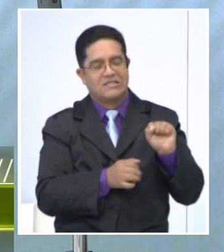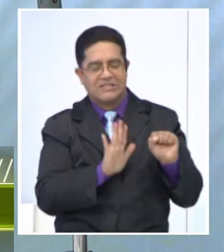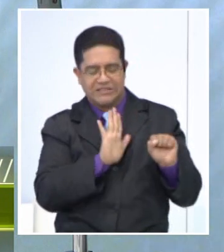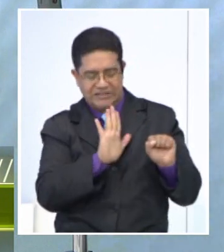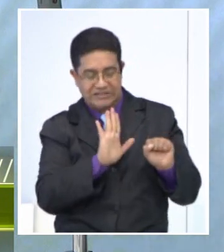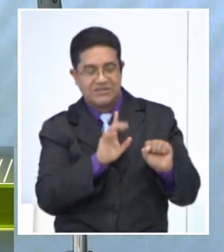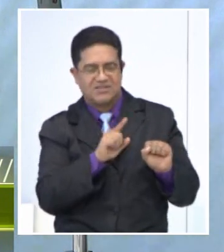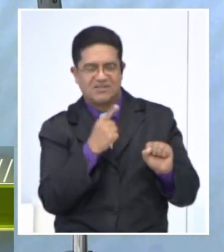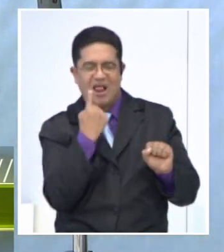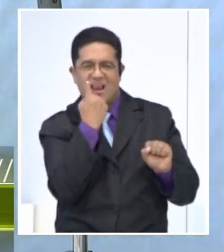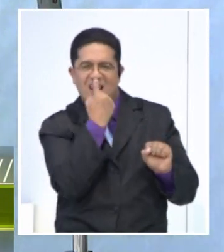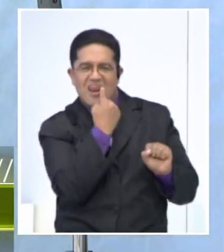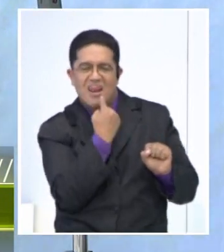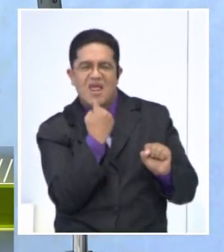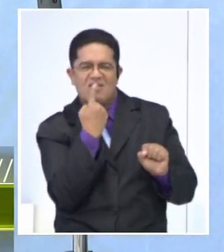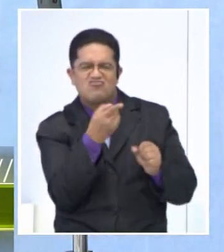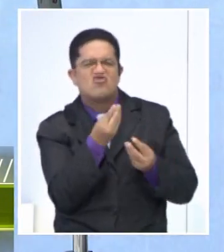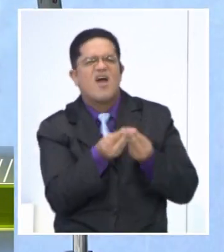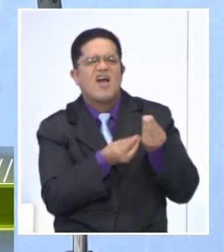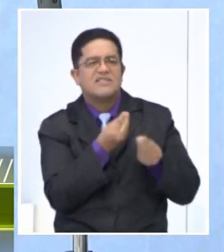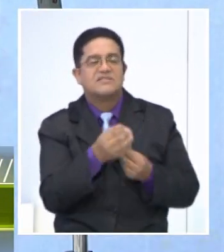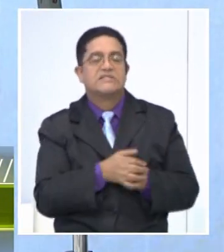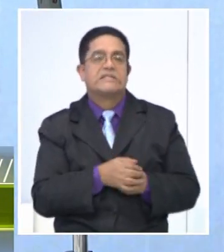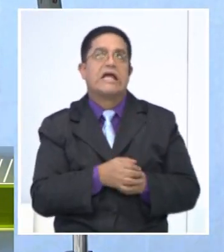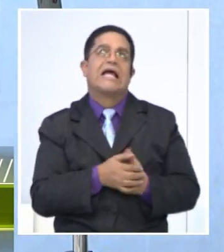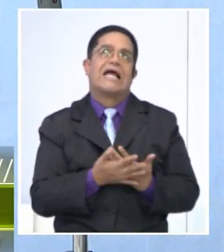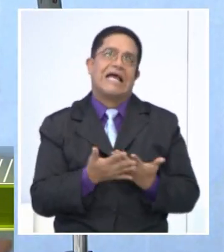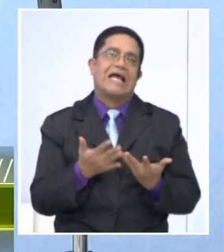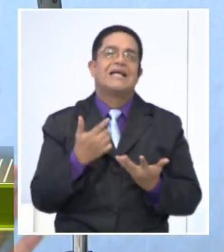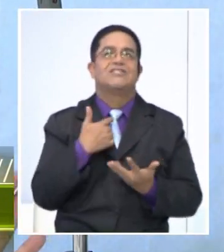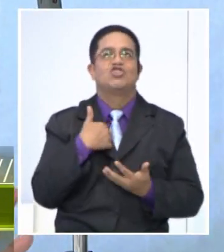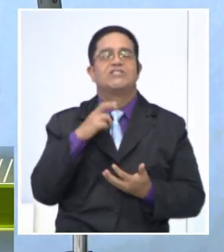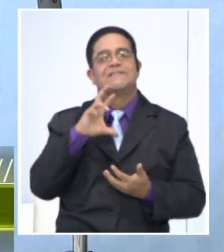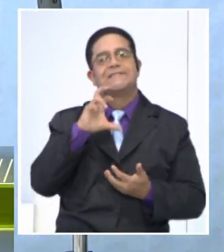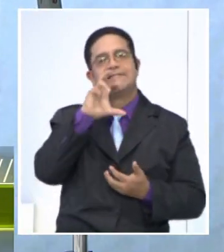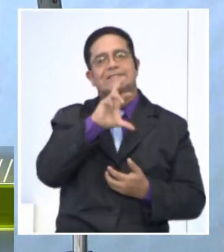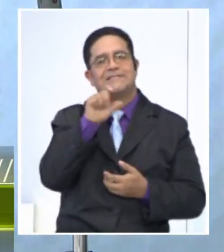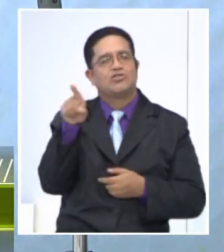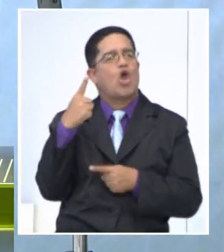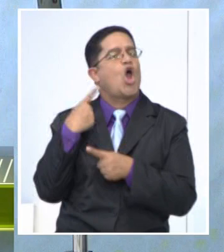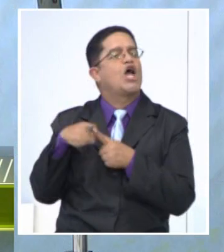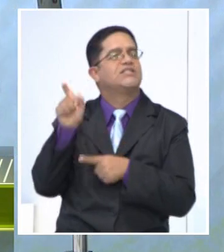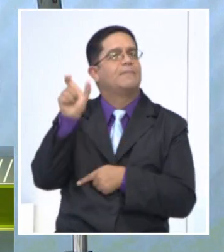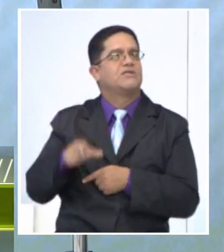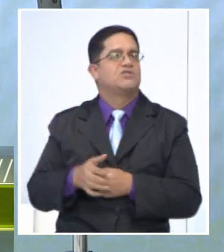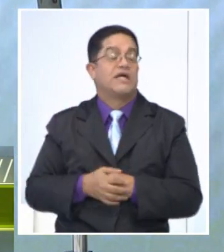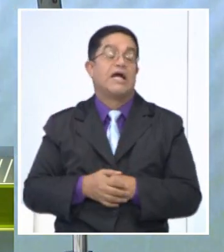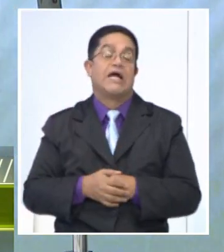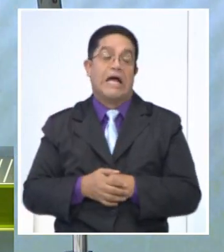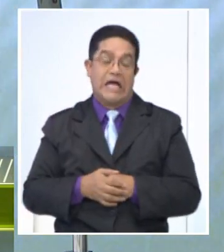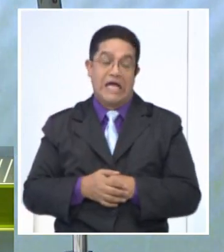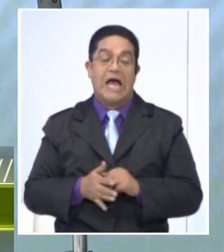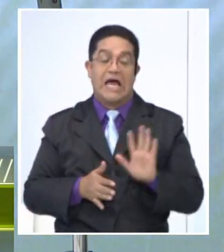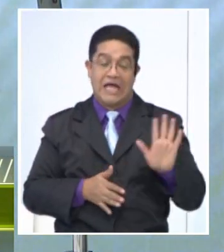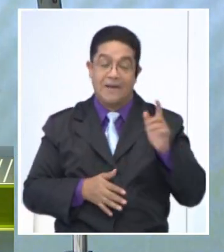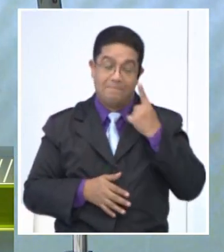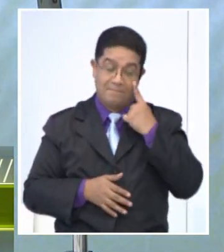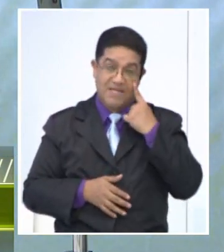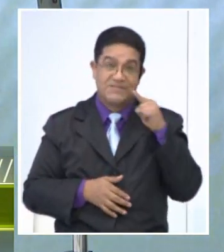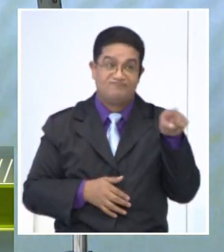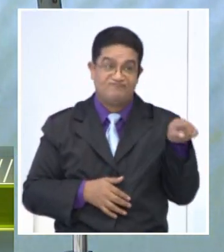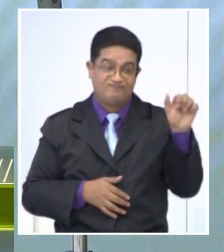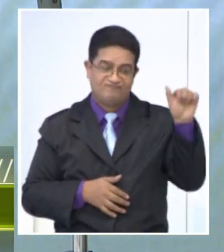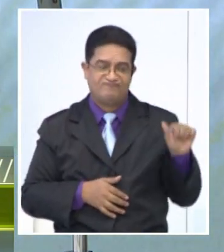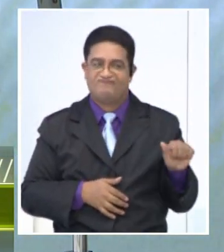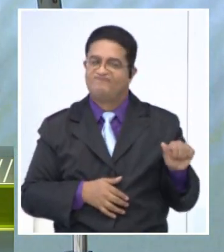esos labios, ¿qué hiciste? Sí, es que me hice los labios con X persona. Ujú. Y yo, bueno, mi cielo, fíjate, esos labios no